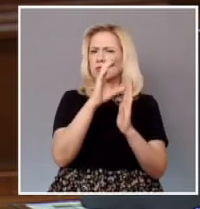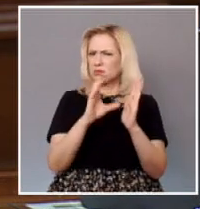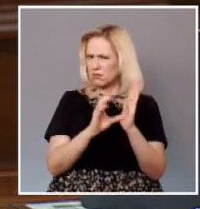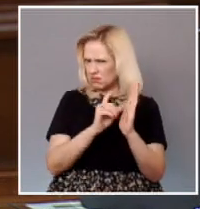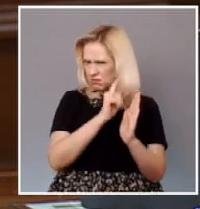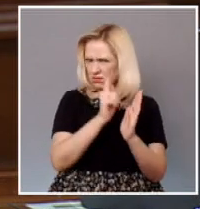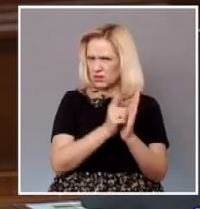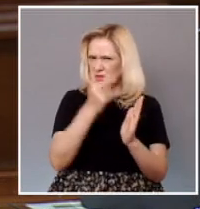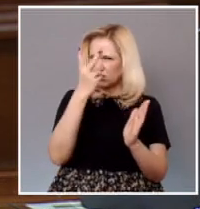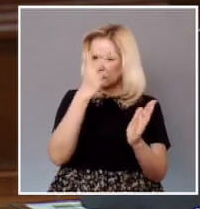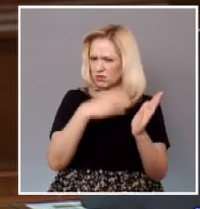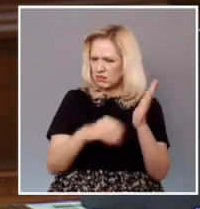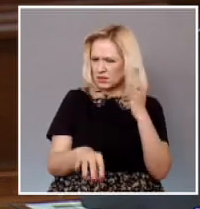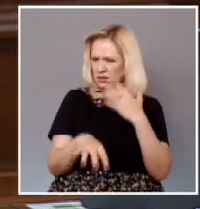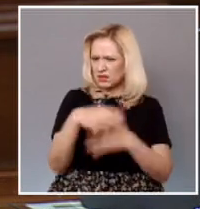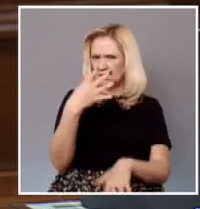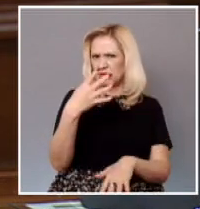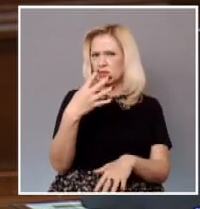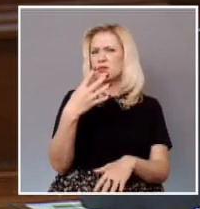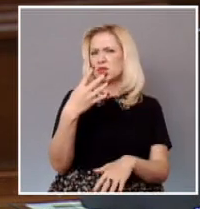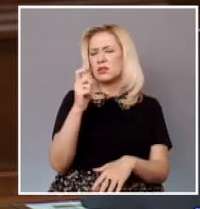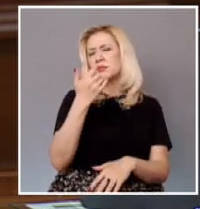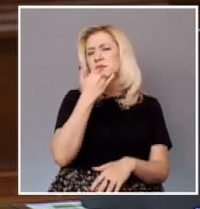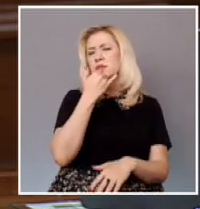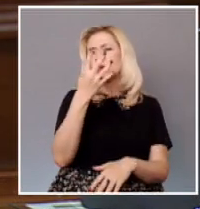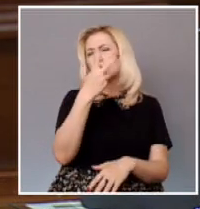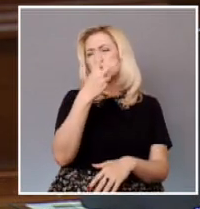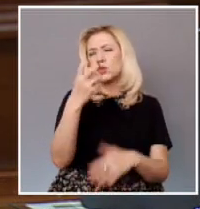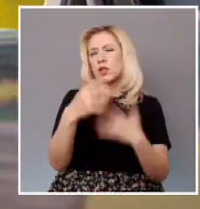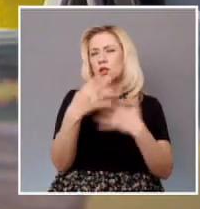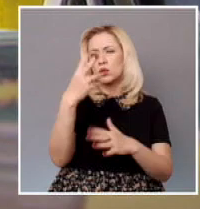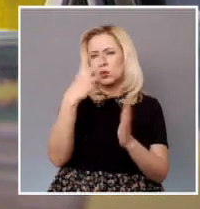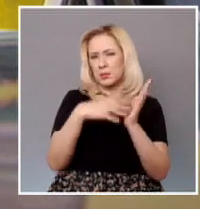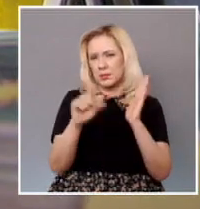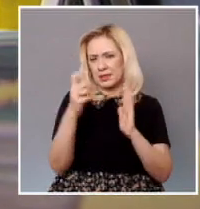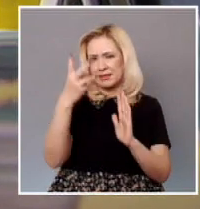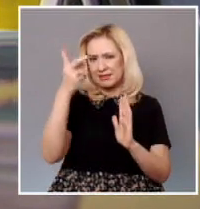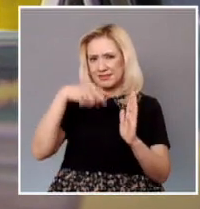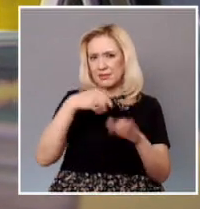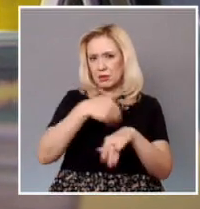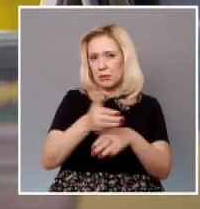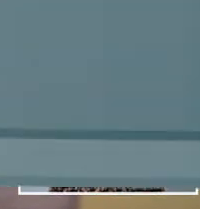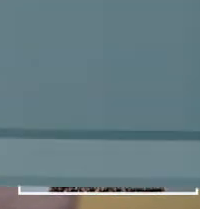214/2023 promovida contra la extinción de los fideicomisos del Poder Judicial de la Federación.